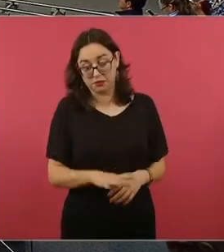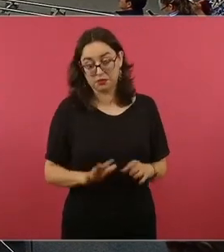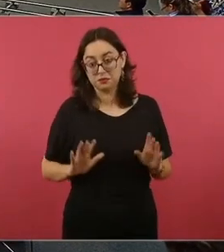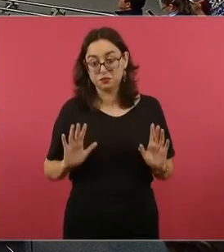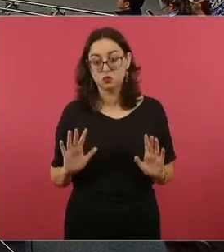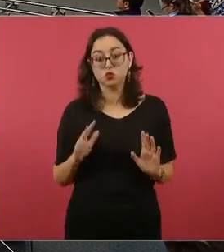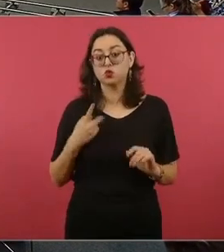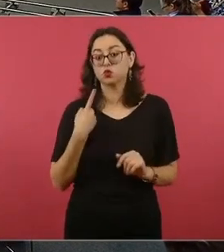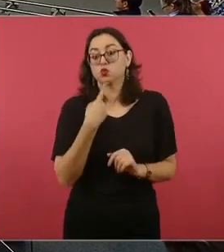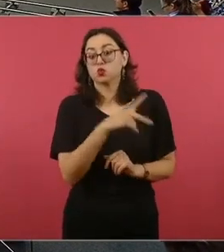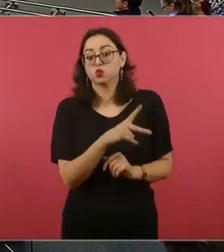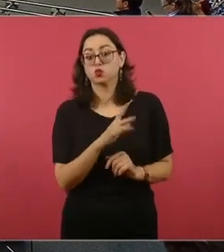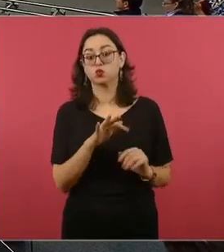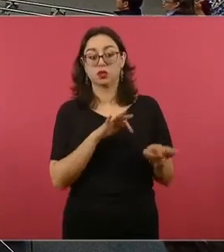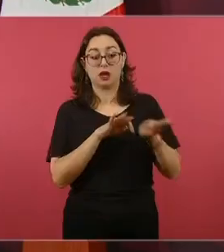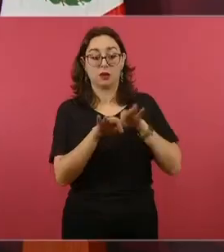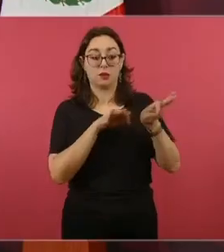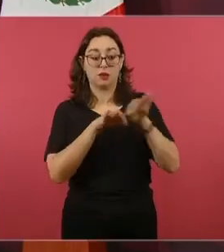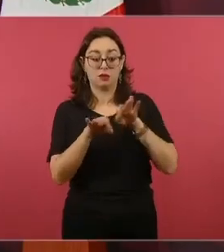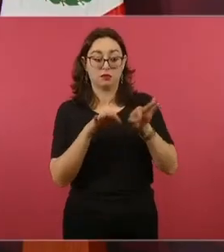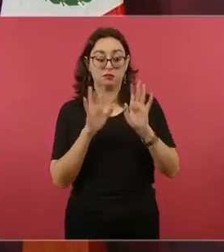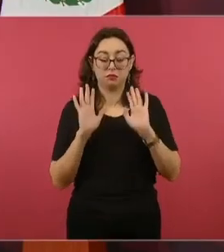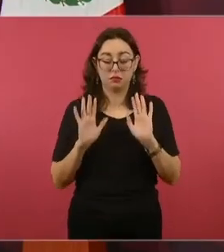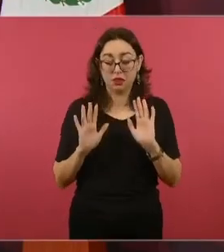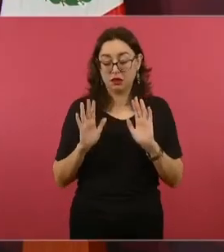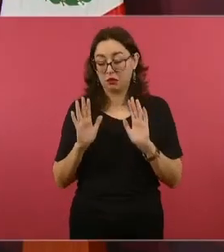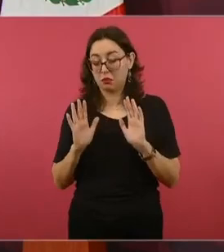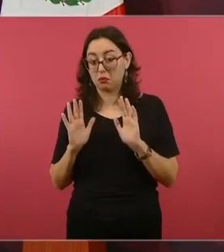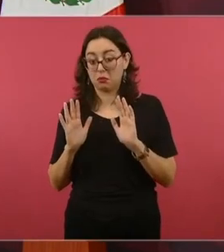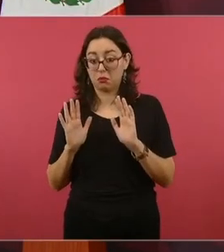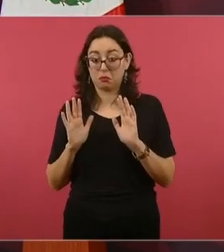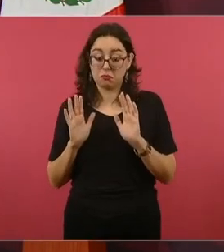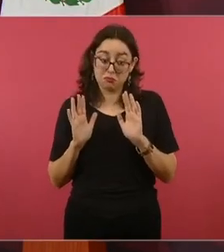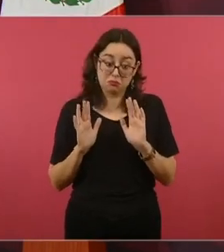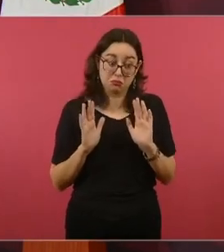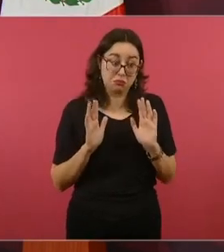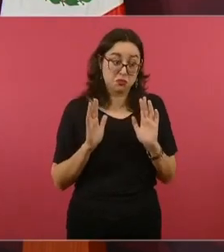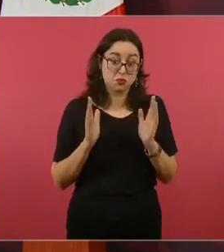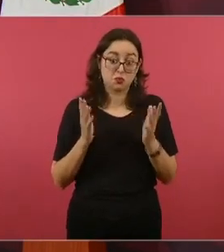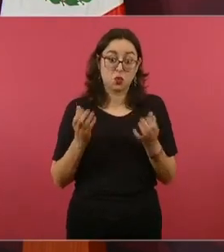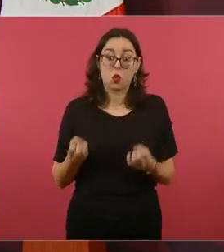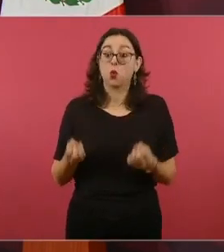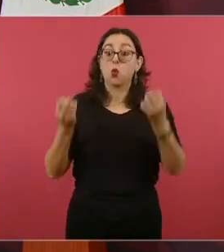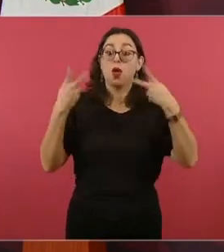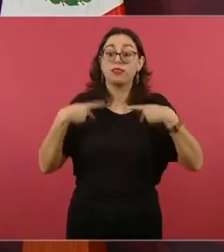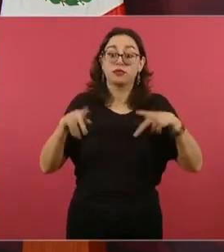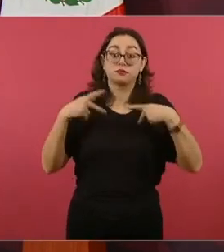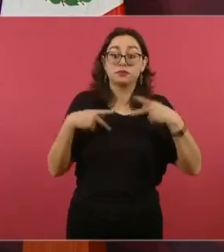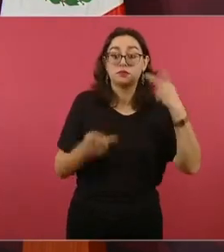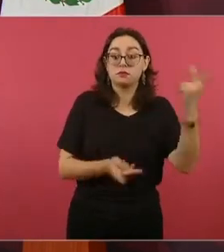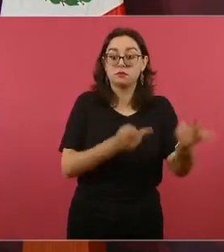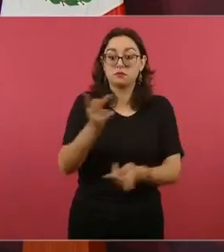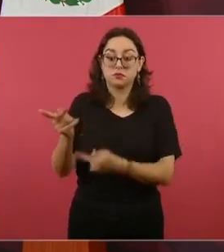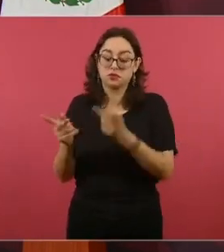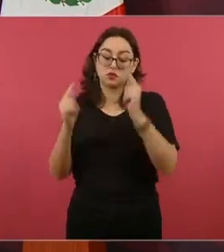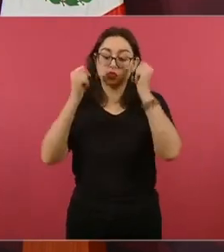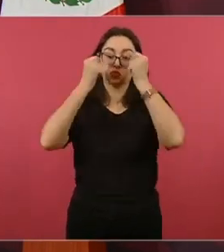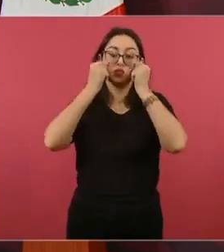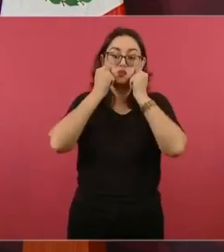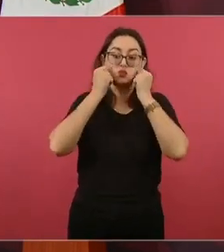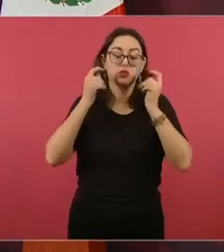a modo, que cucharean, ¿no? Podrían hacerlo, pero si hablamos de